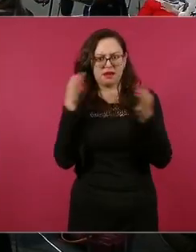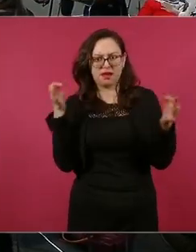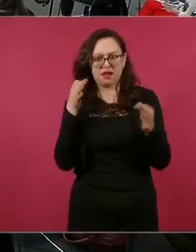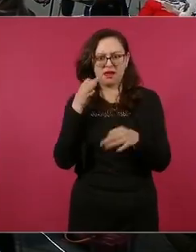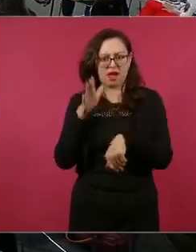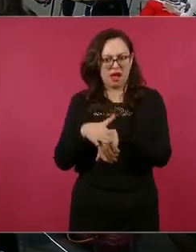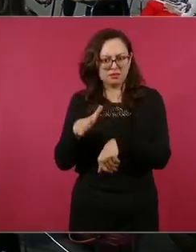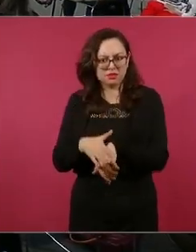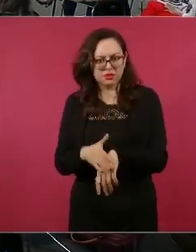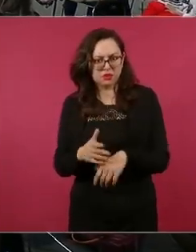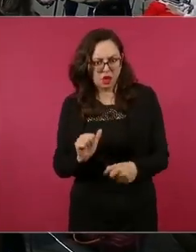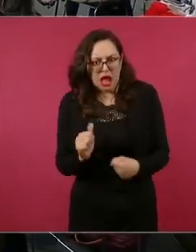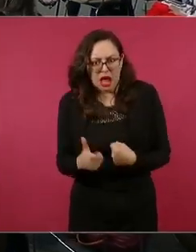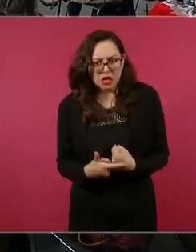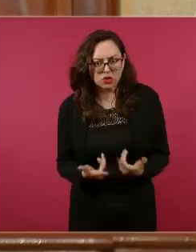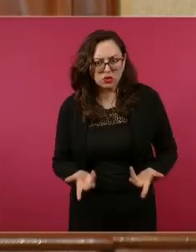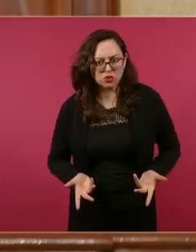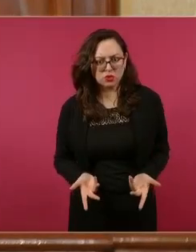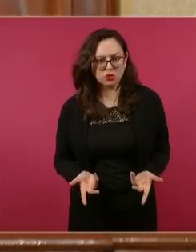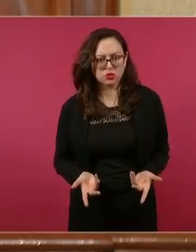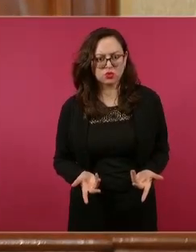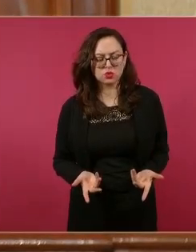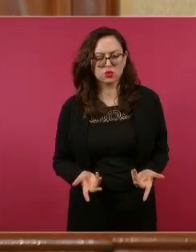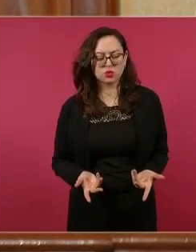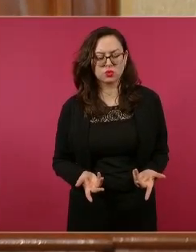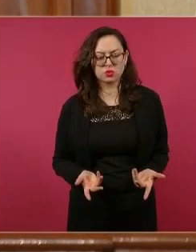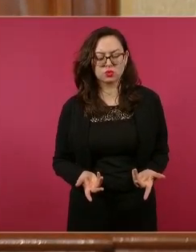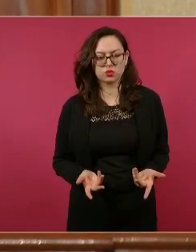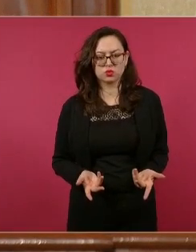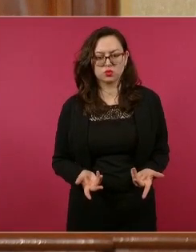se entrega la constancia de mayoría.